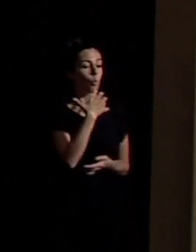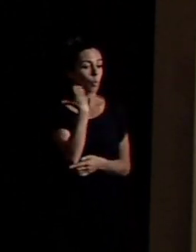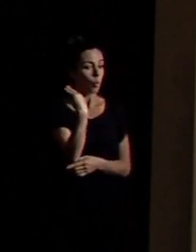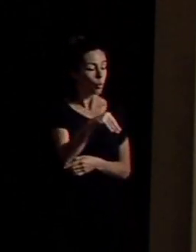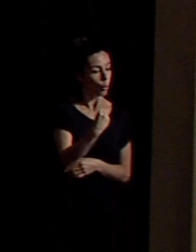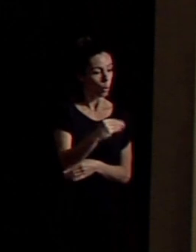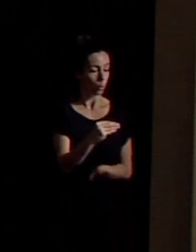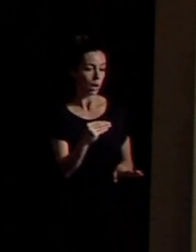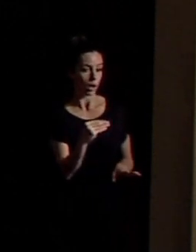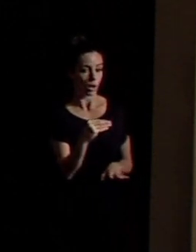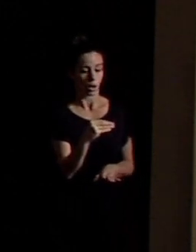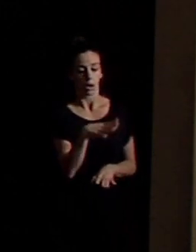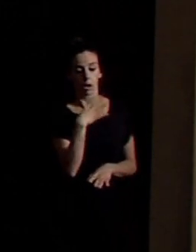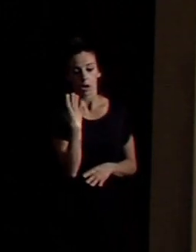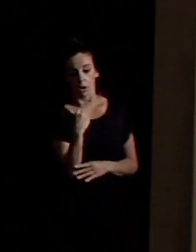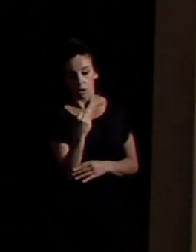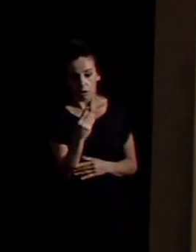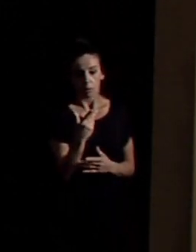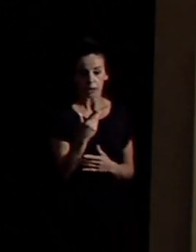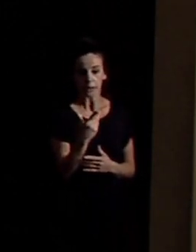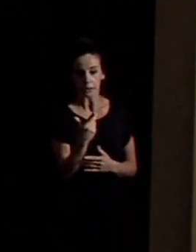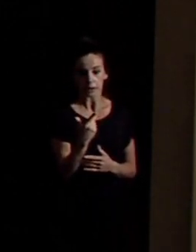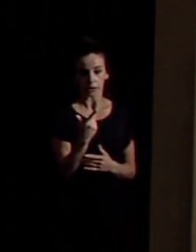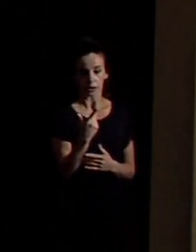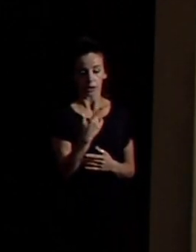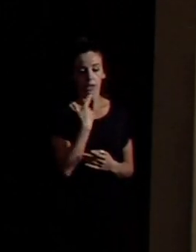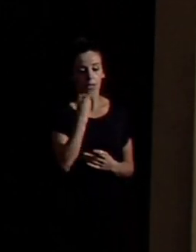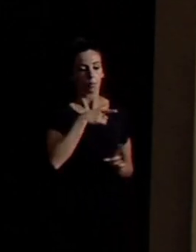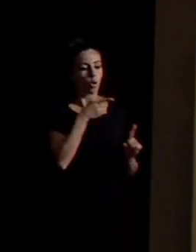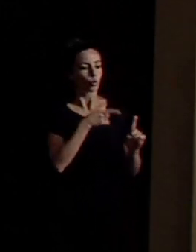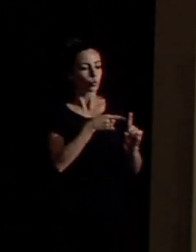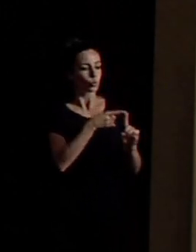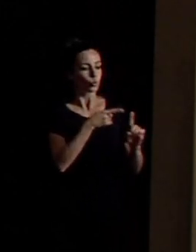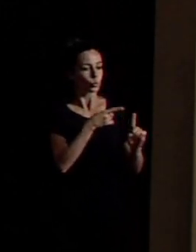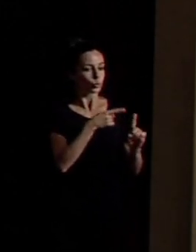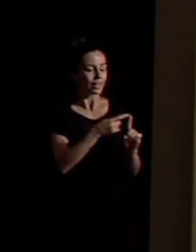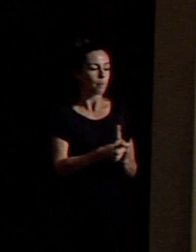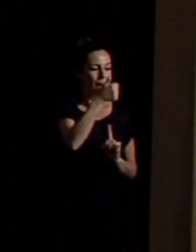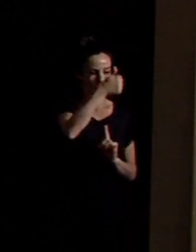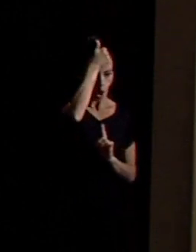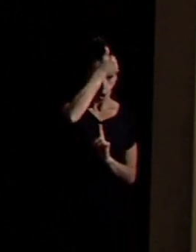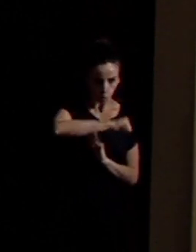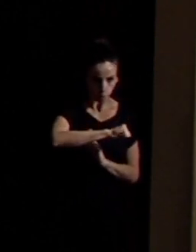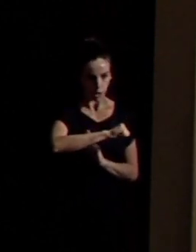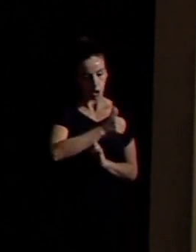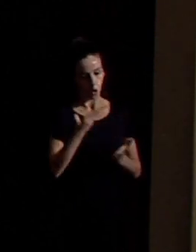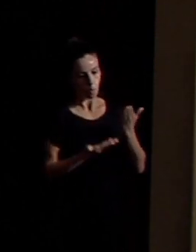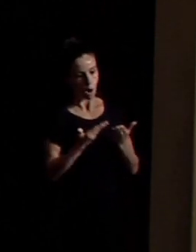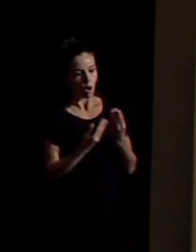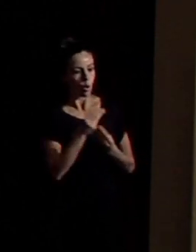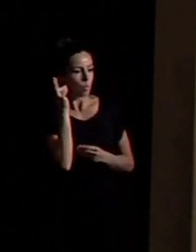caso, fundamentalmente también determinaba el mayor uso por parte de los chicos que de las chicas del consumo de